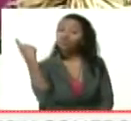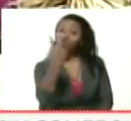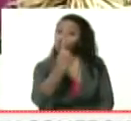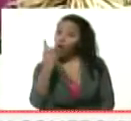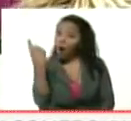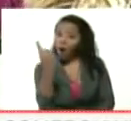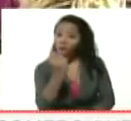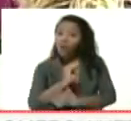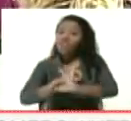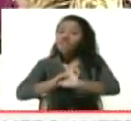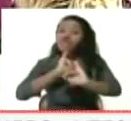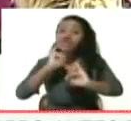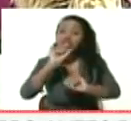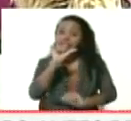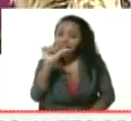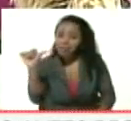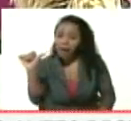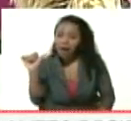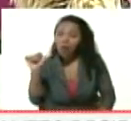Solo el fin de semana,